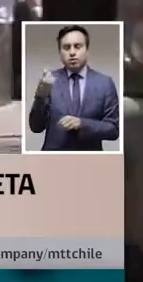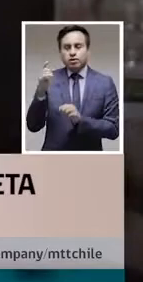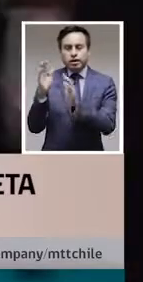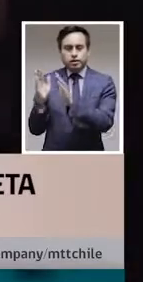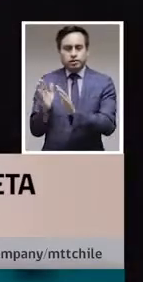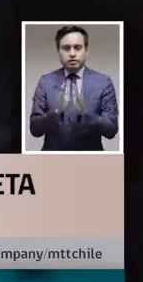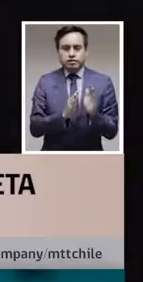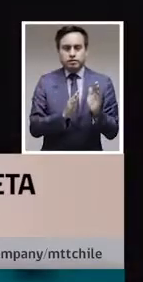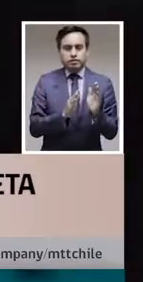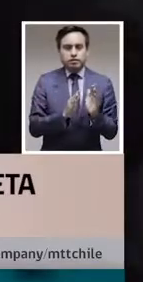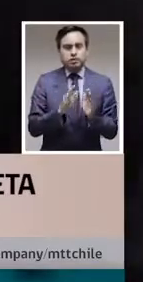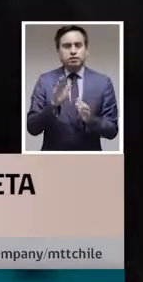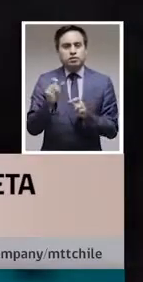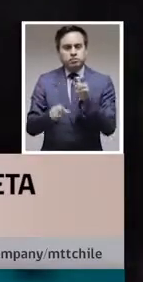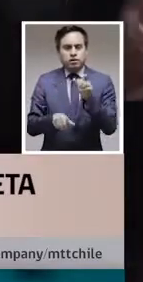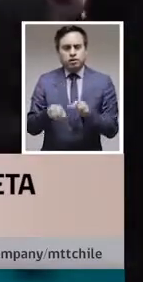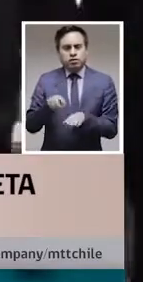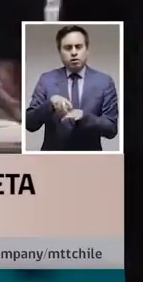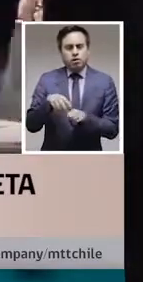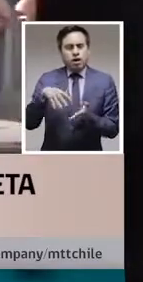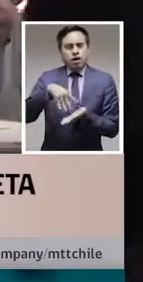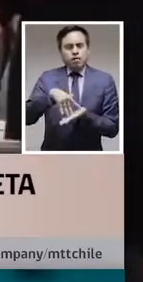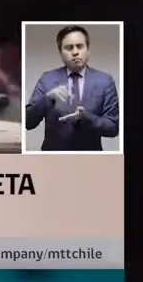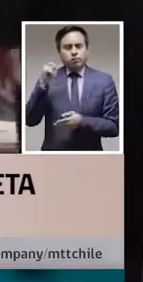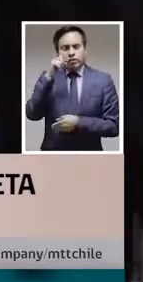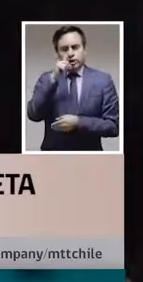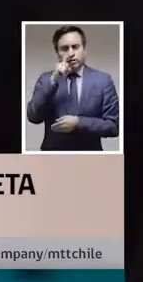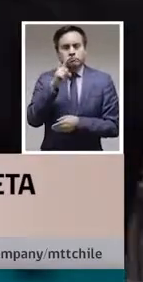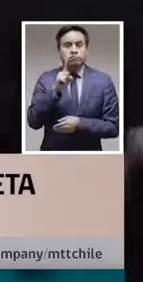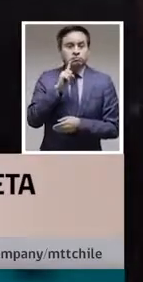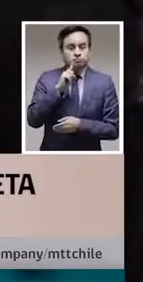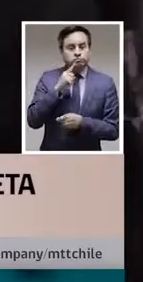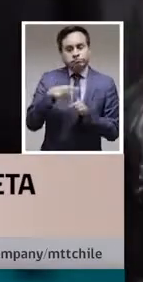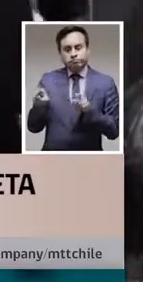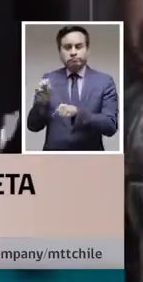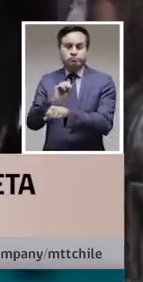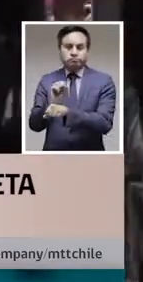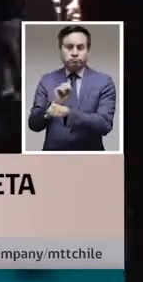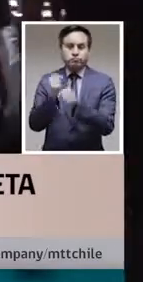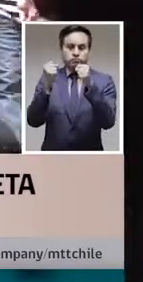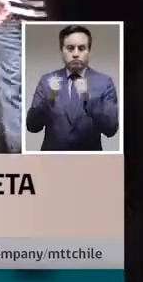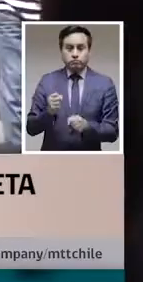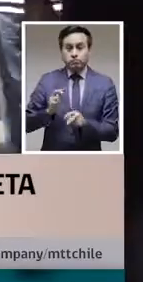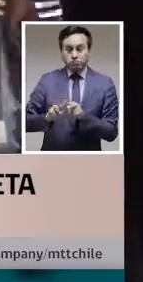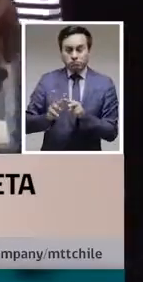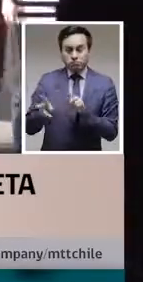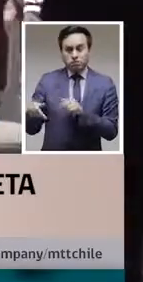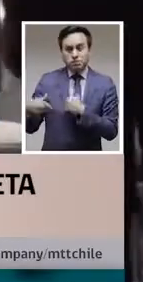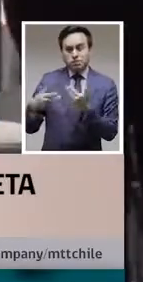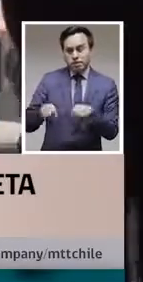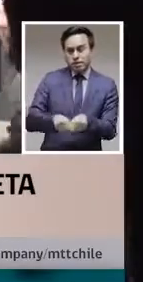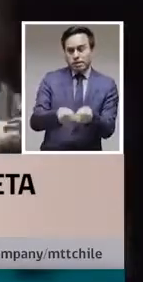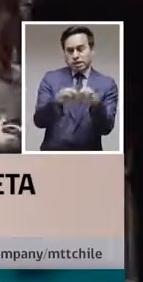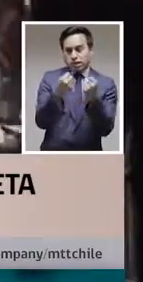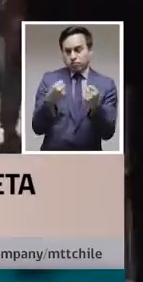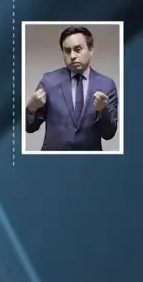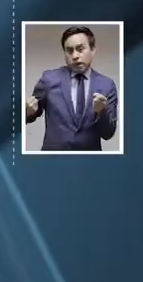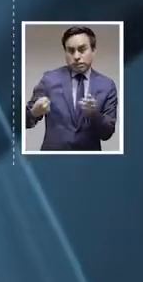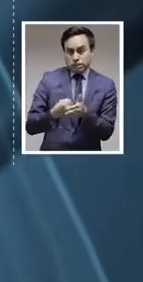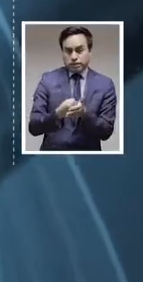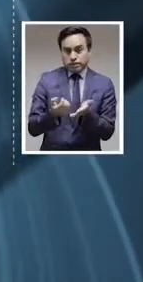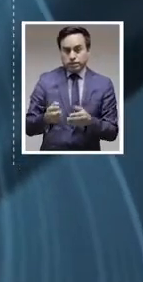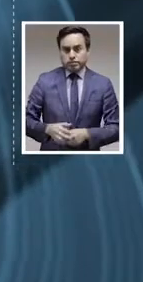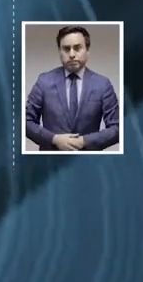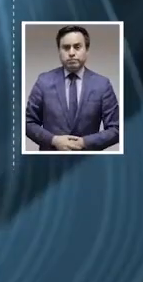prioridades entre los usuarios más vulnerables y aquellos que tienen vehículos que pueden producir más daño en caso de un